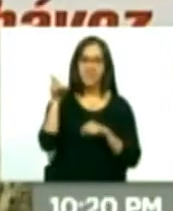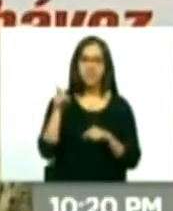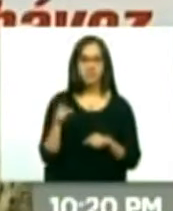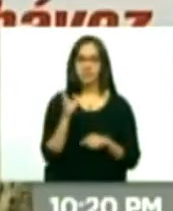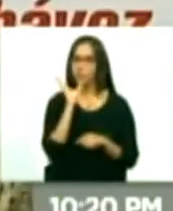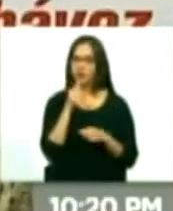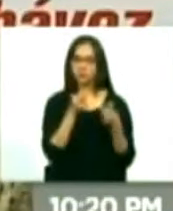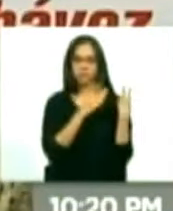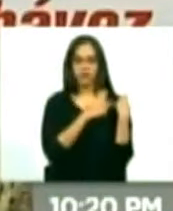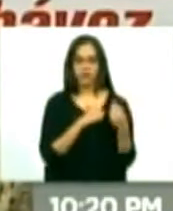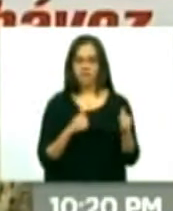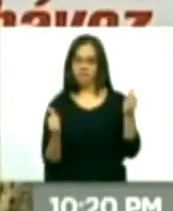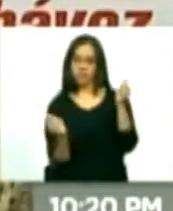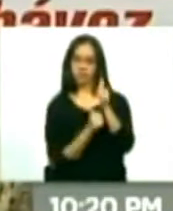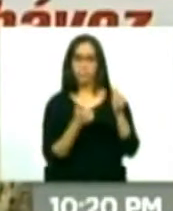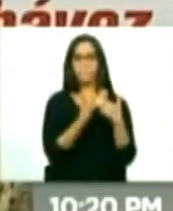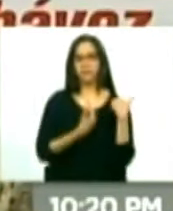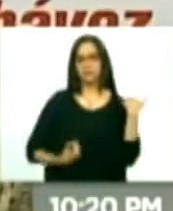su presidente colombiano.